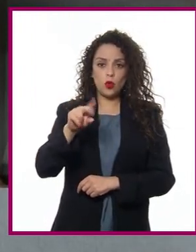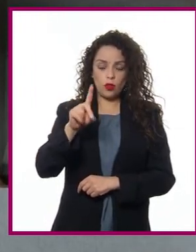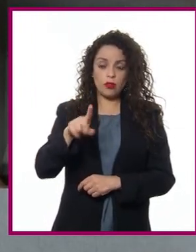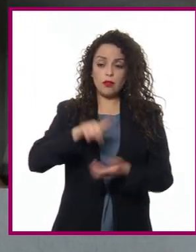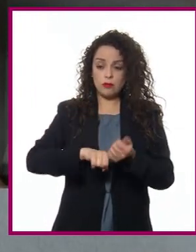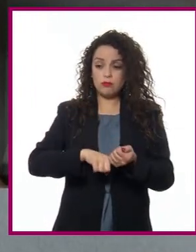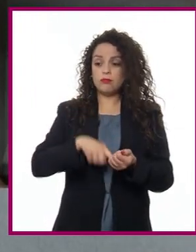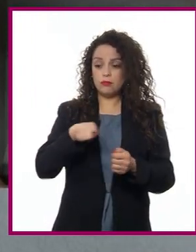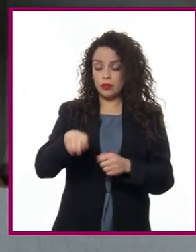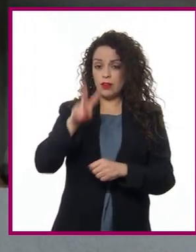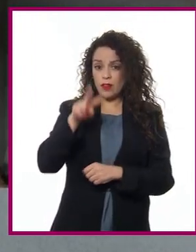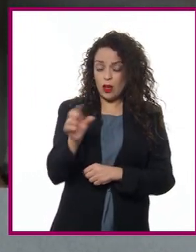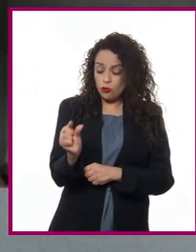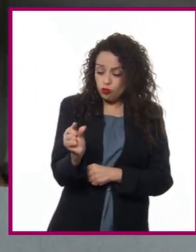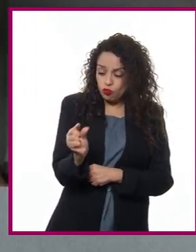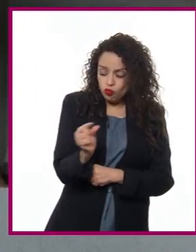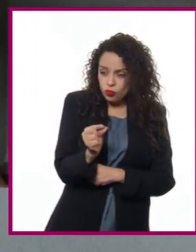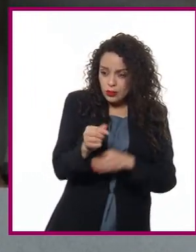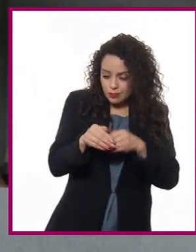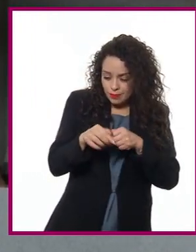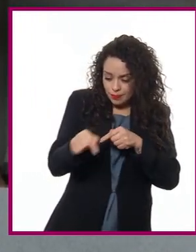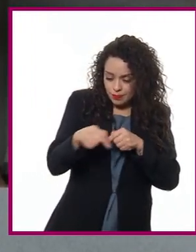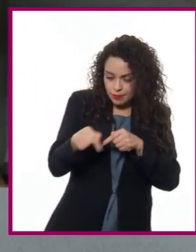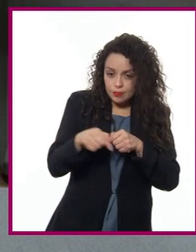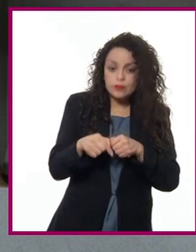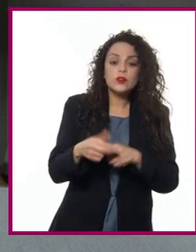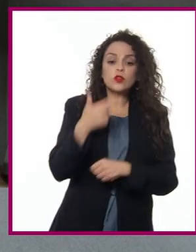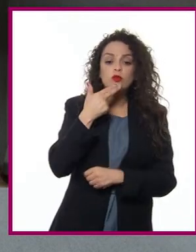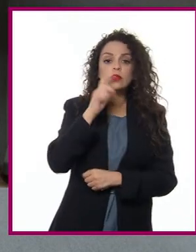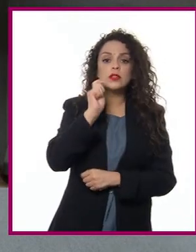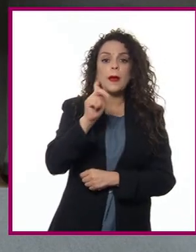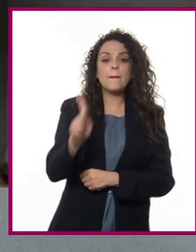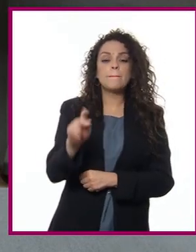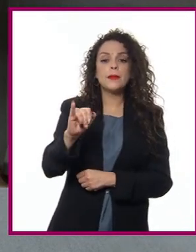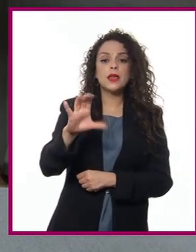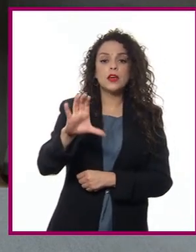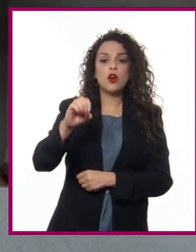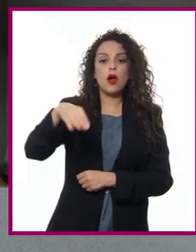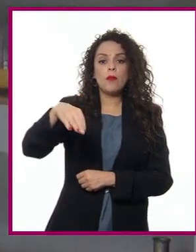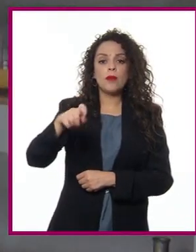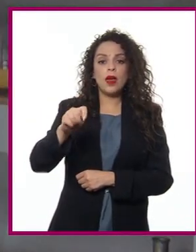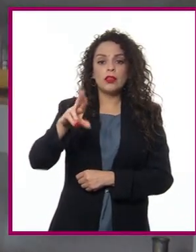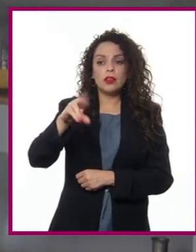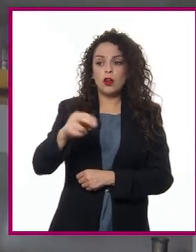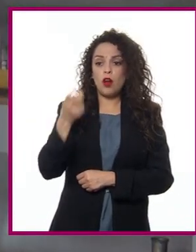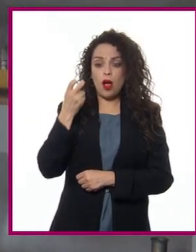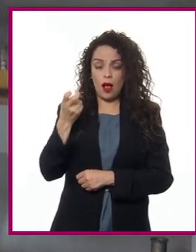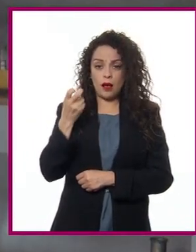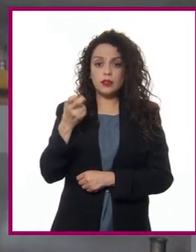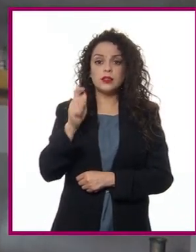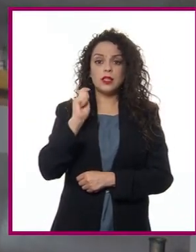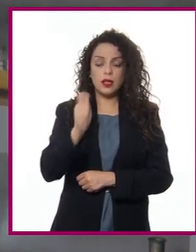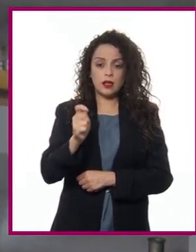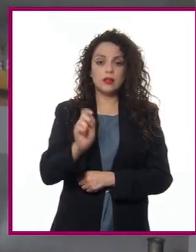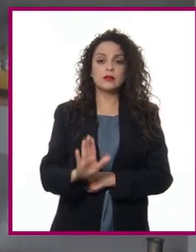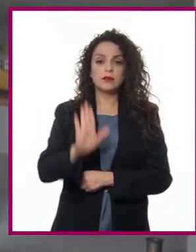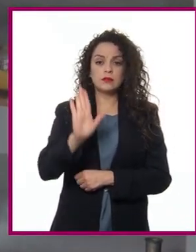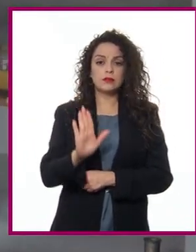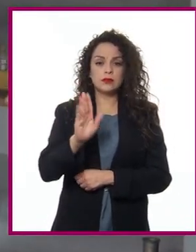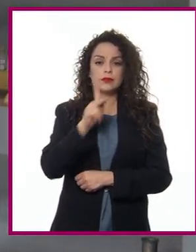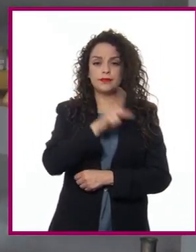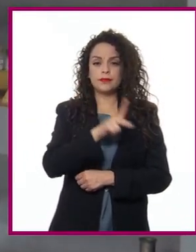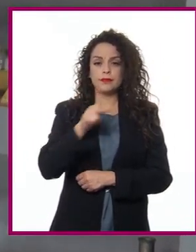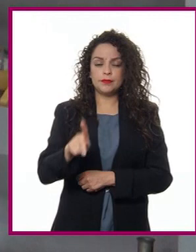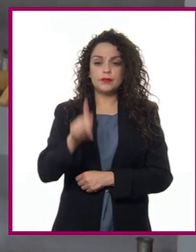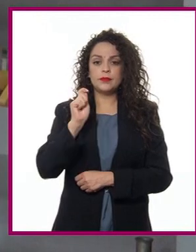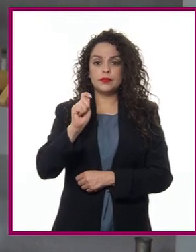son tan, pero tan pequeñas, empleamos una unidad llamada picómetro. Esta es una unidad de longitud equivalente exactamente a